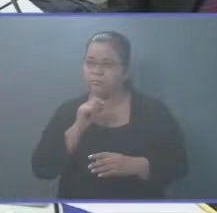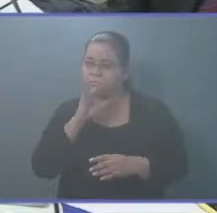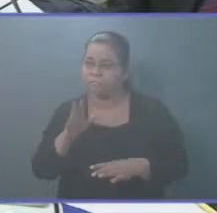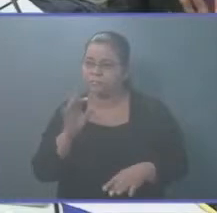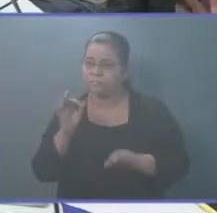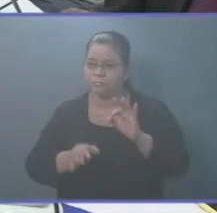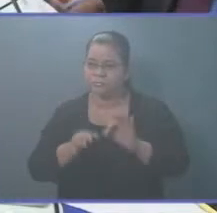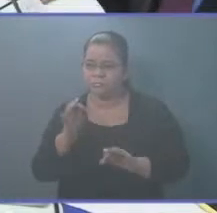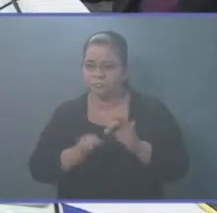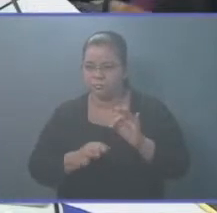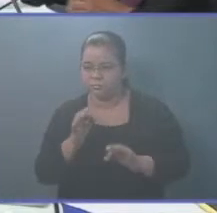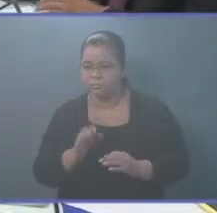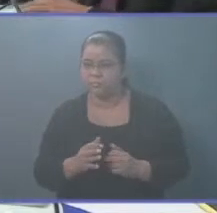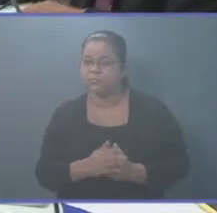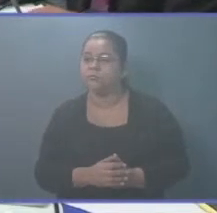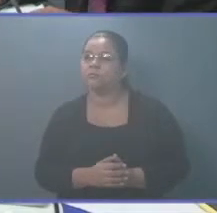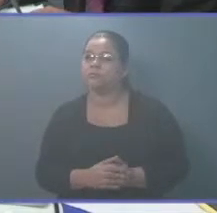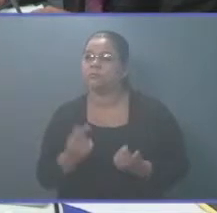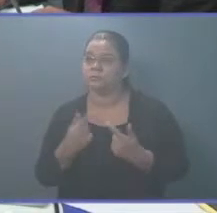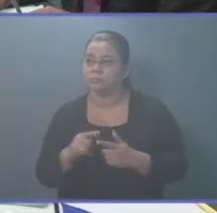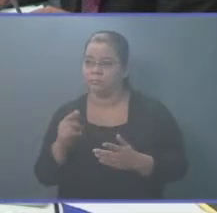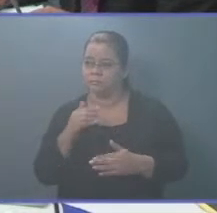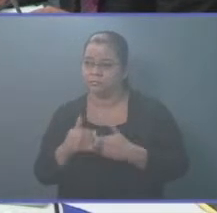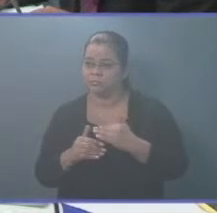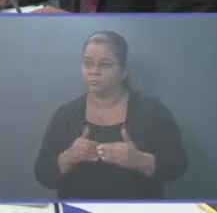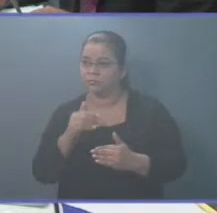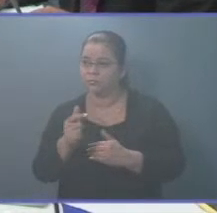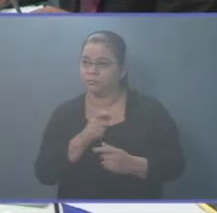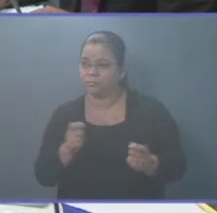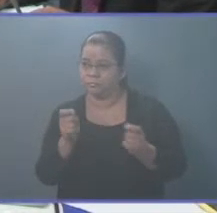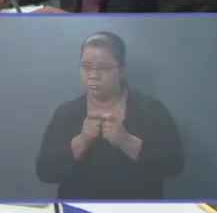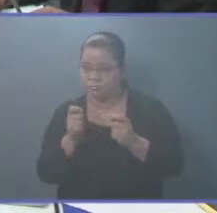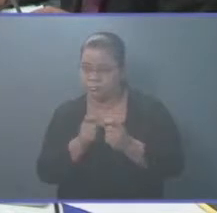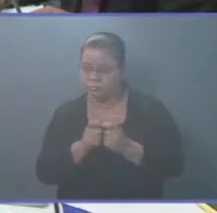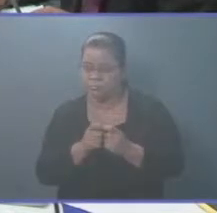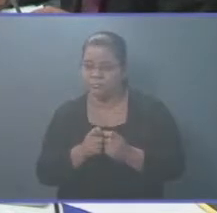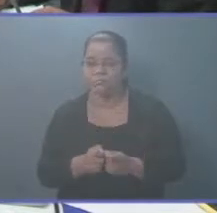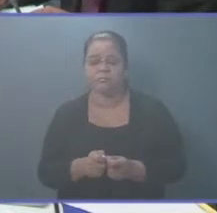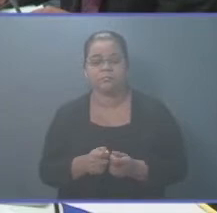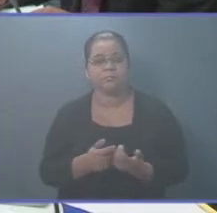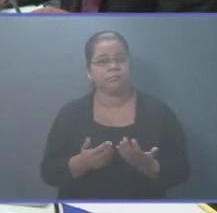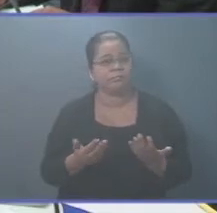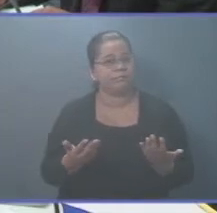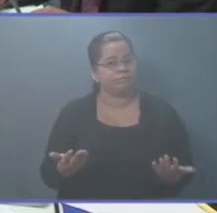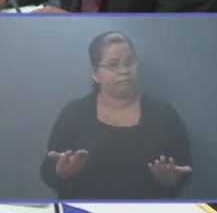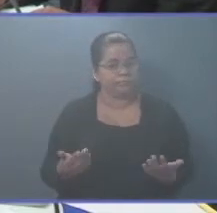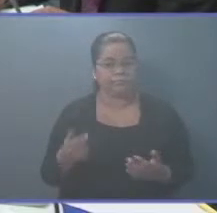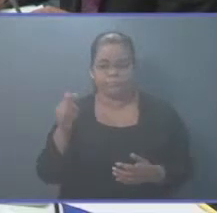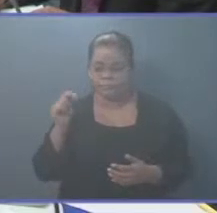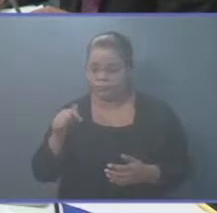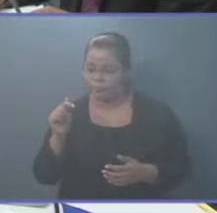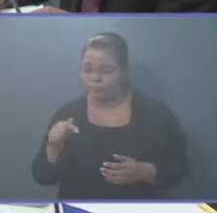o hay un procedimiento específico para ello. Pero acá